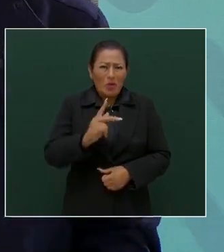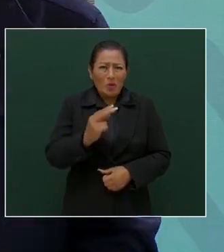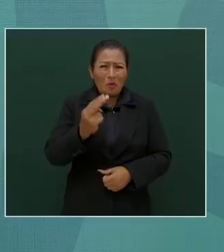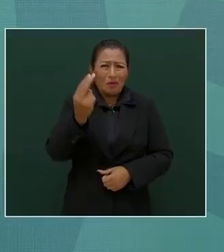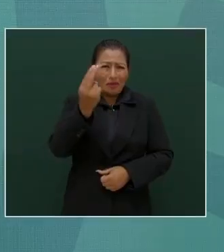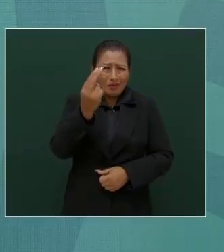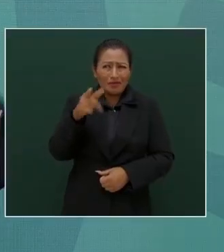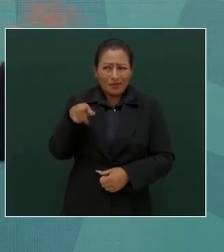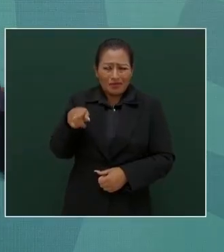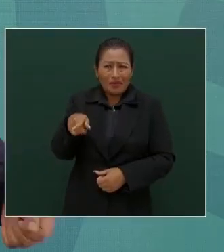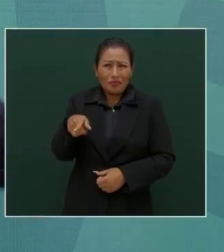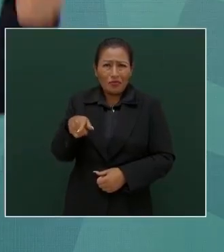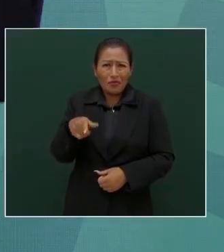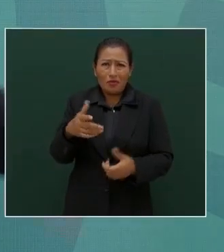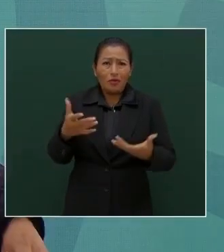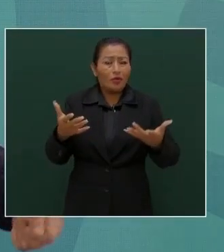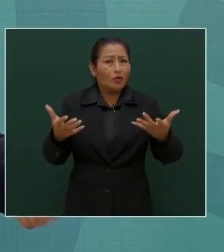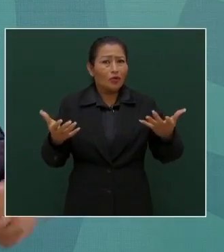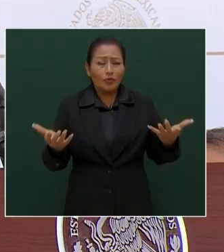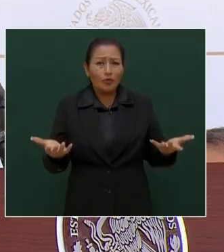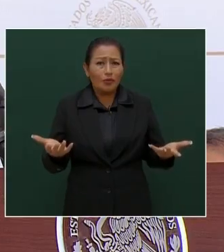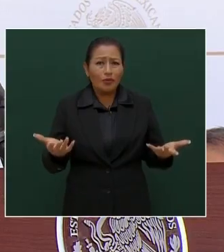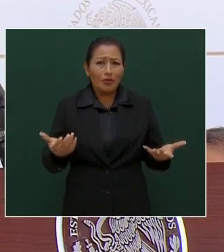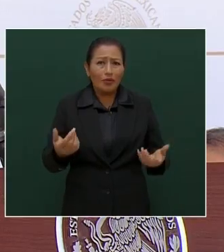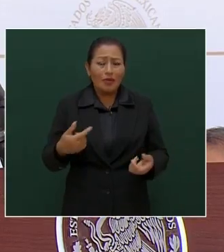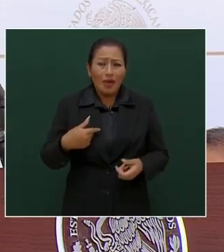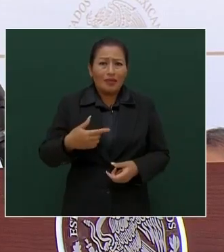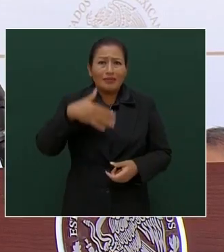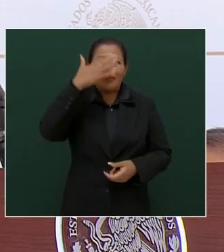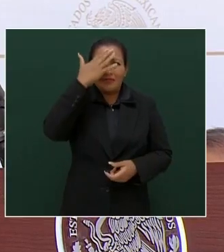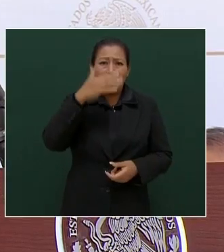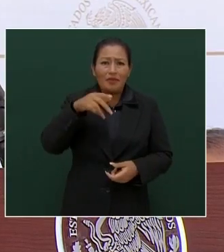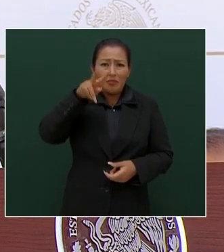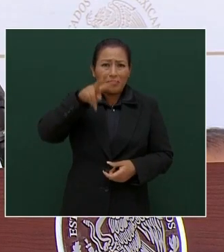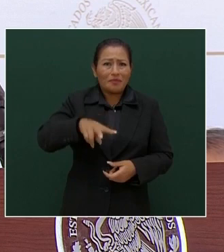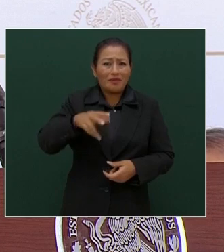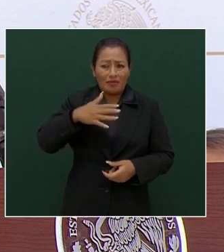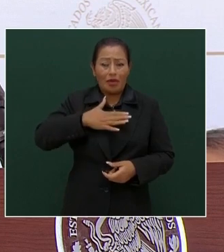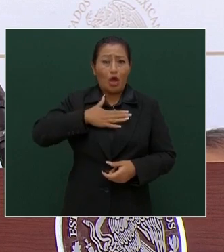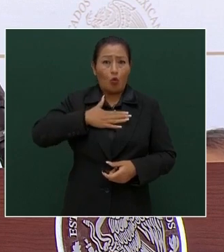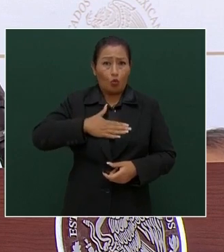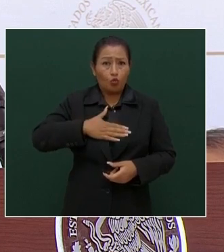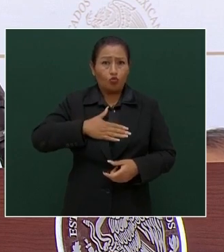celebraran de que se estaba haciendo justicia.